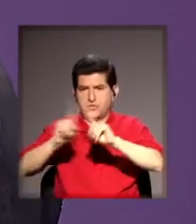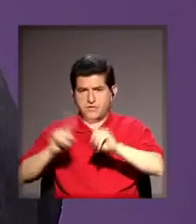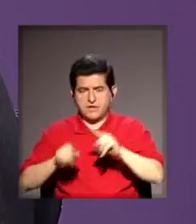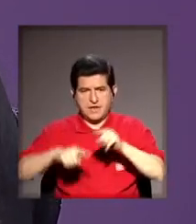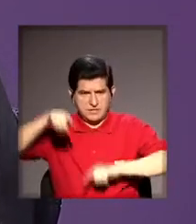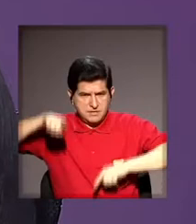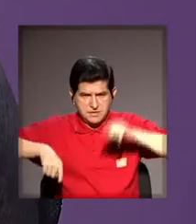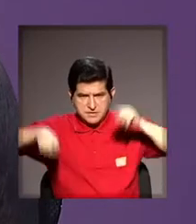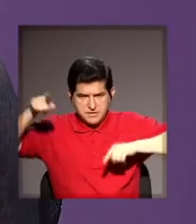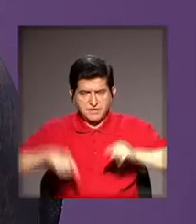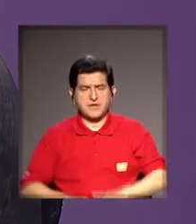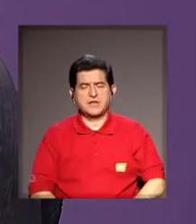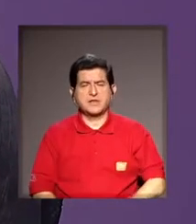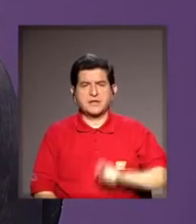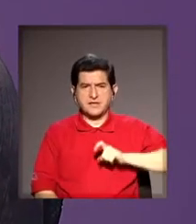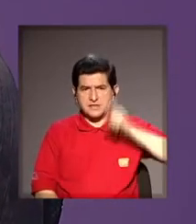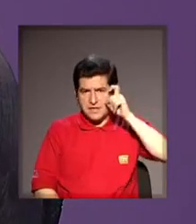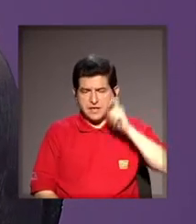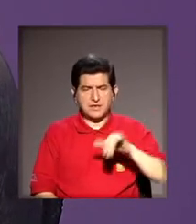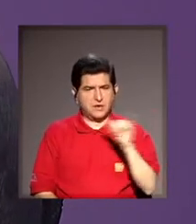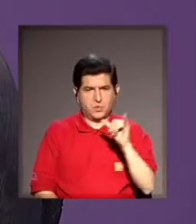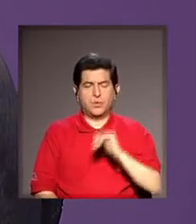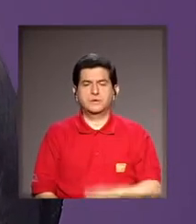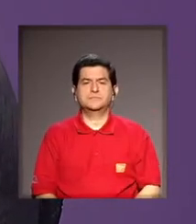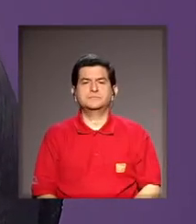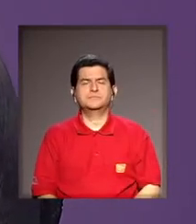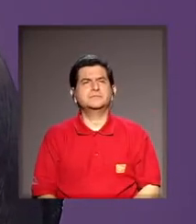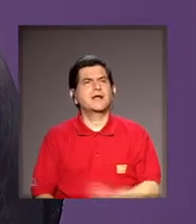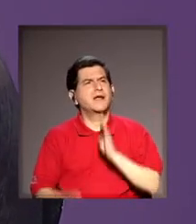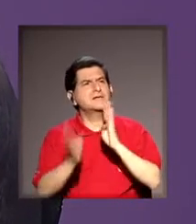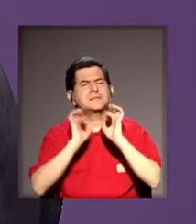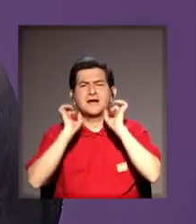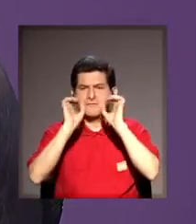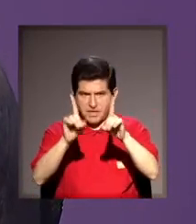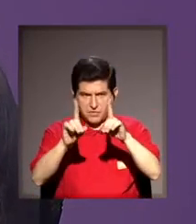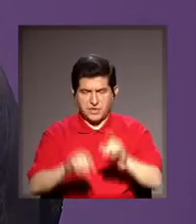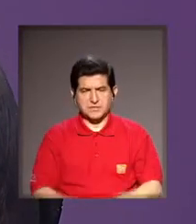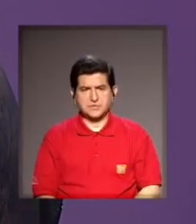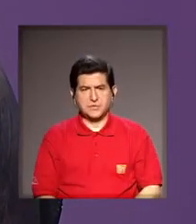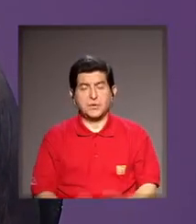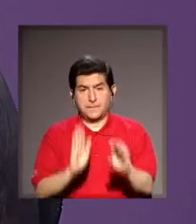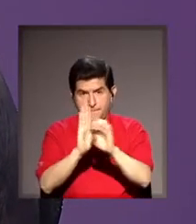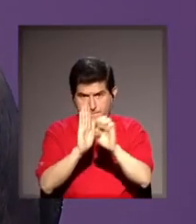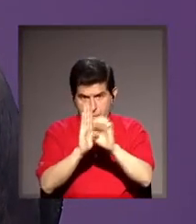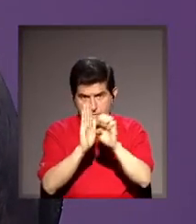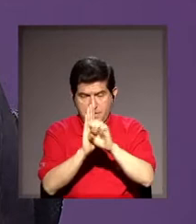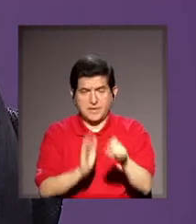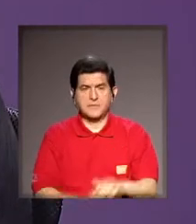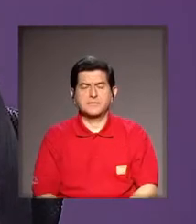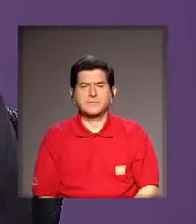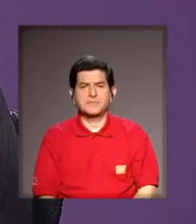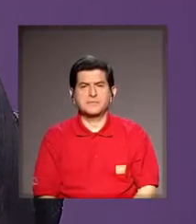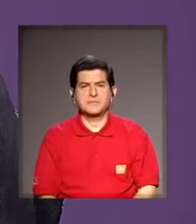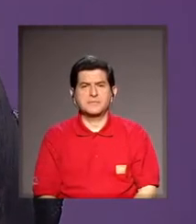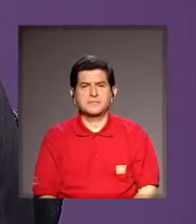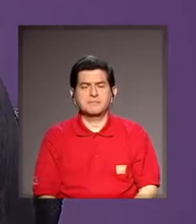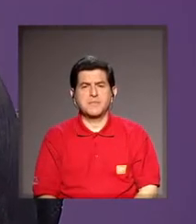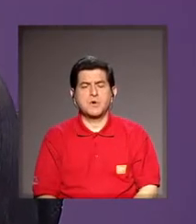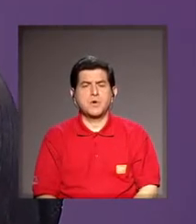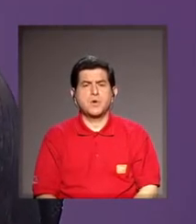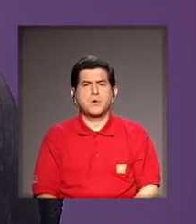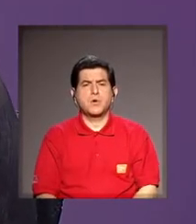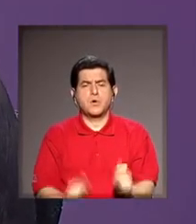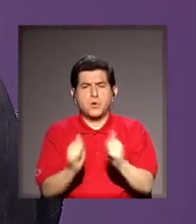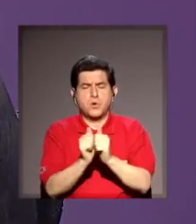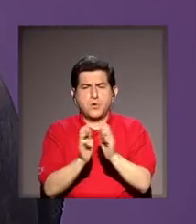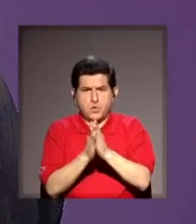sexual se habla digamos de educación por ejemplo con las con las guías de